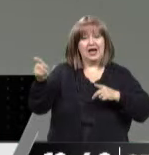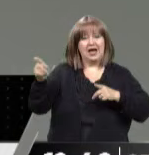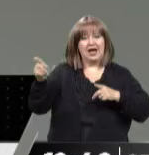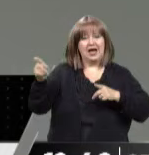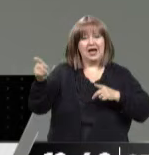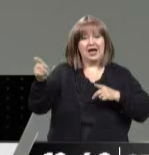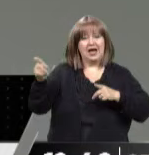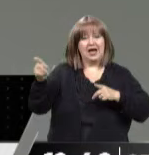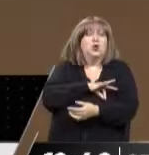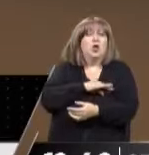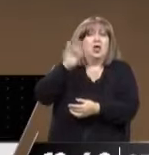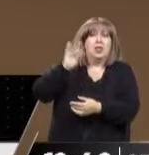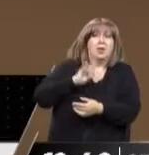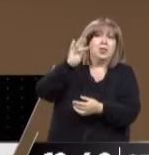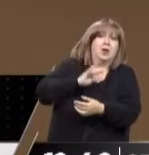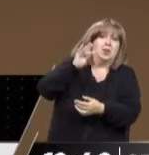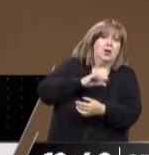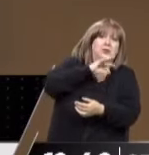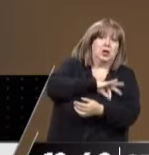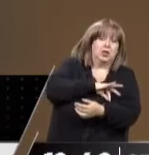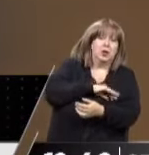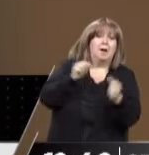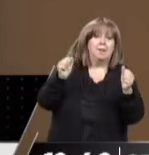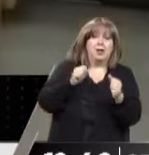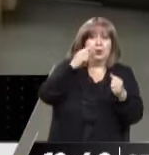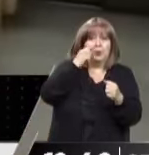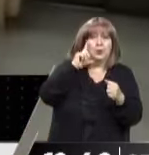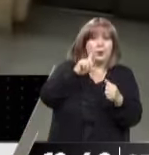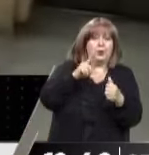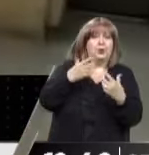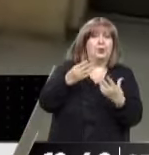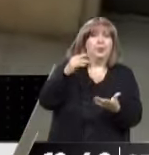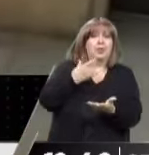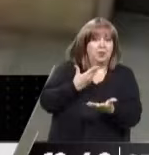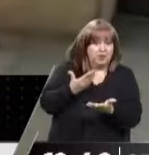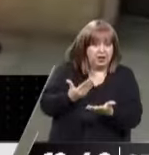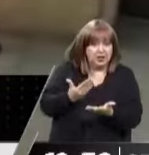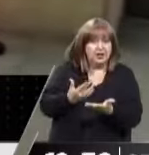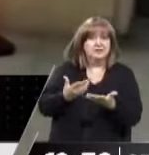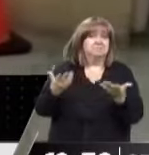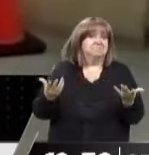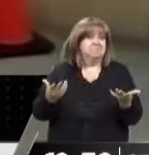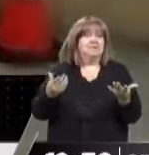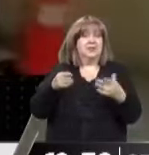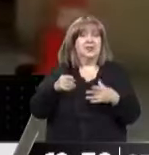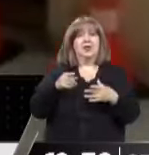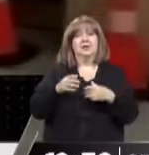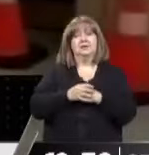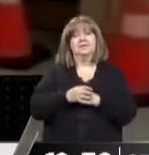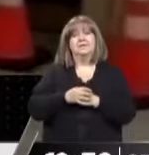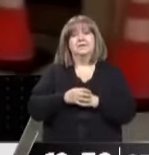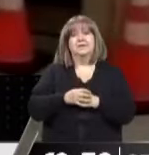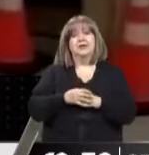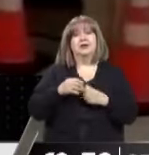que todavía no se les había asignado que tiene que ser justamente el mismo monto que los de los policías que están en estos momentos en acción